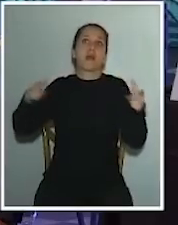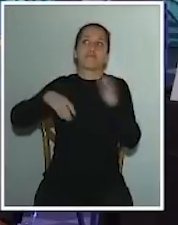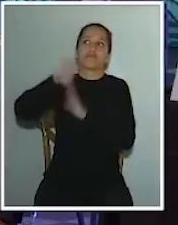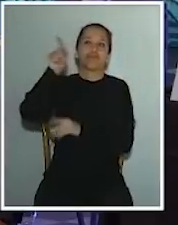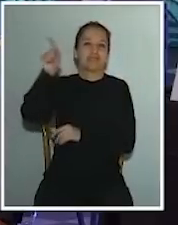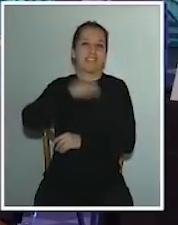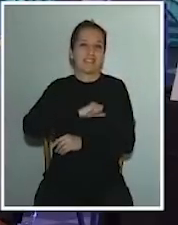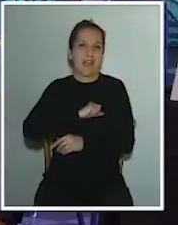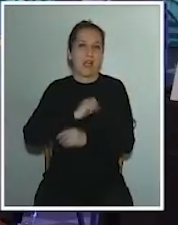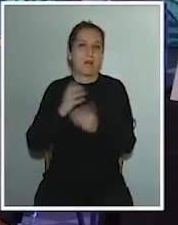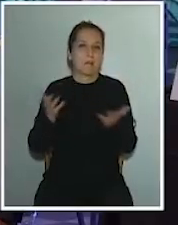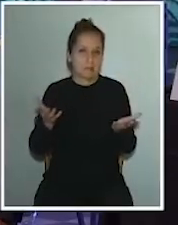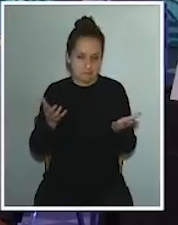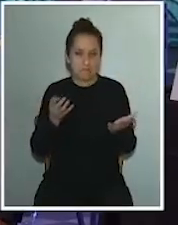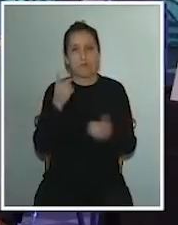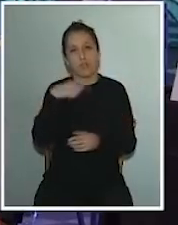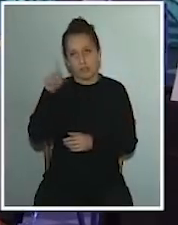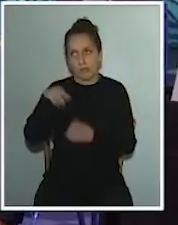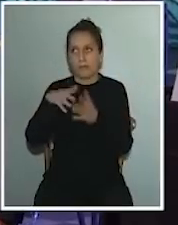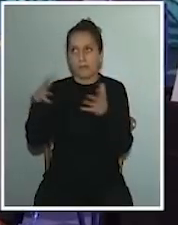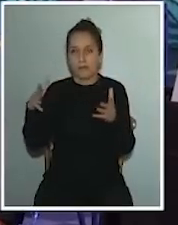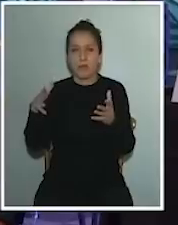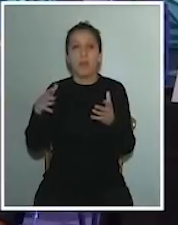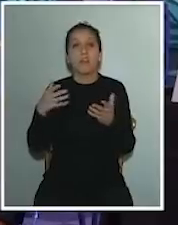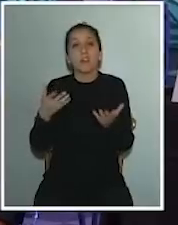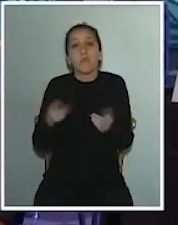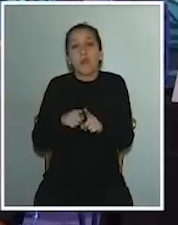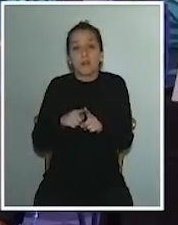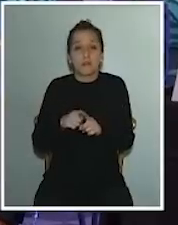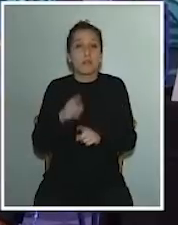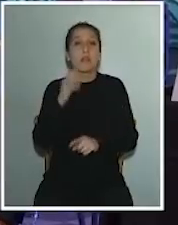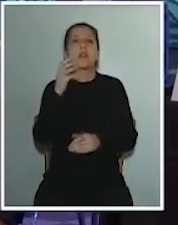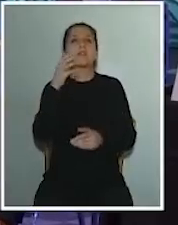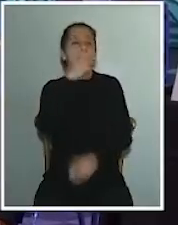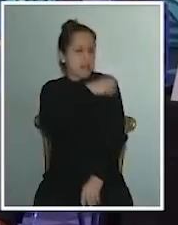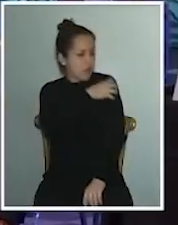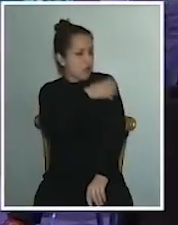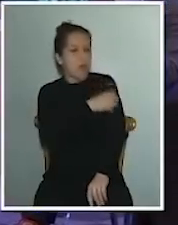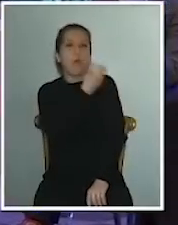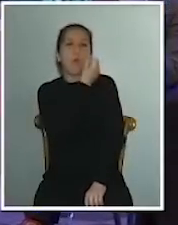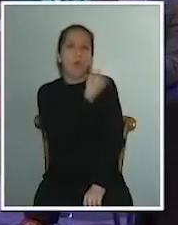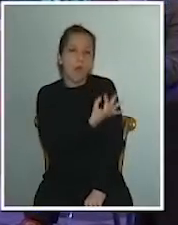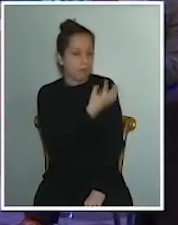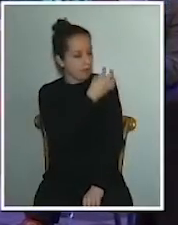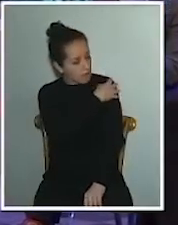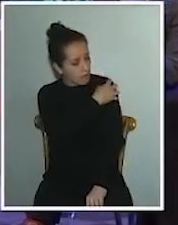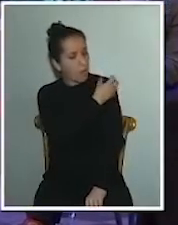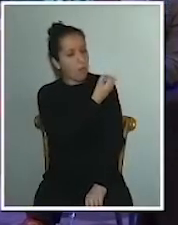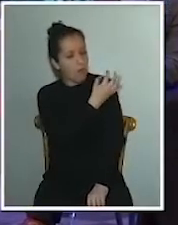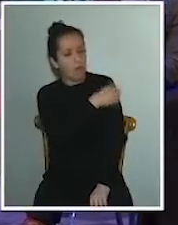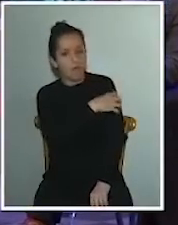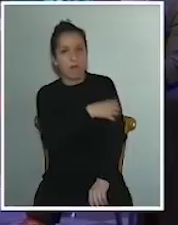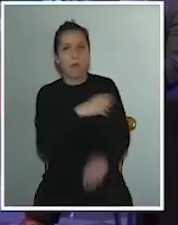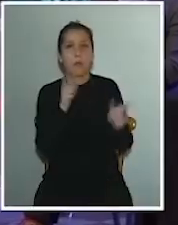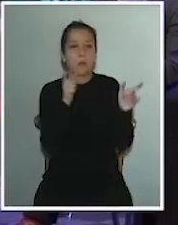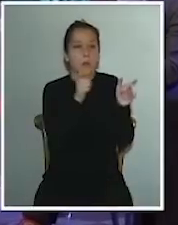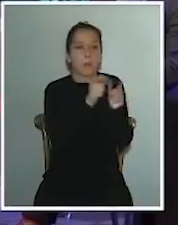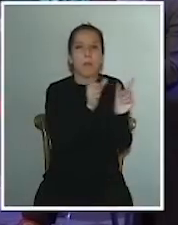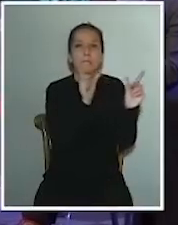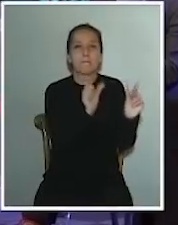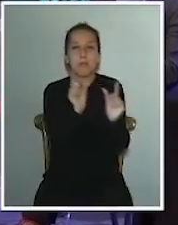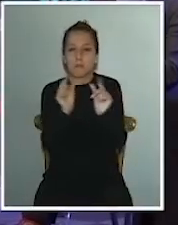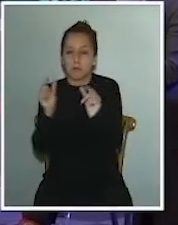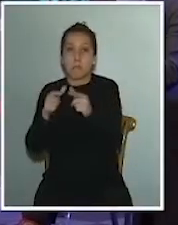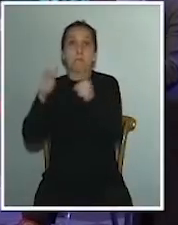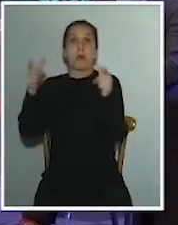dividiendo nuestro país en distintas regiones las unidades territoriales la cantidad de habitantes por regiones son cada vez menor y